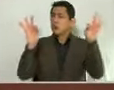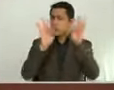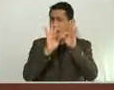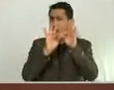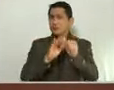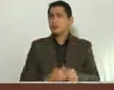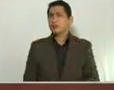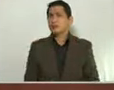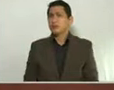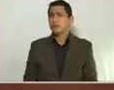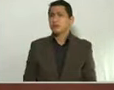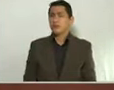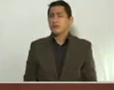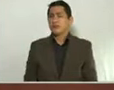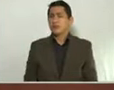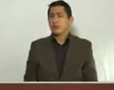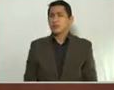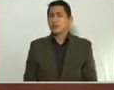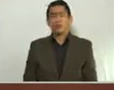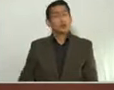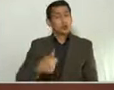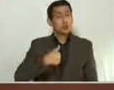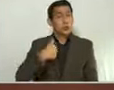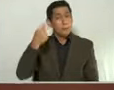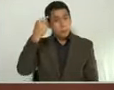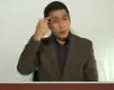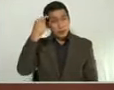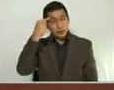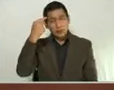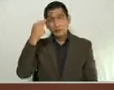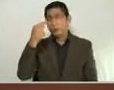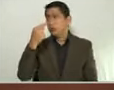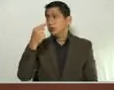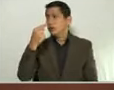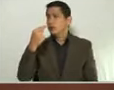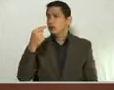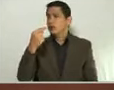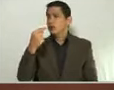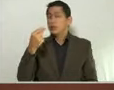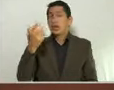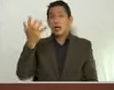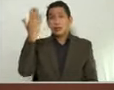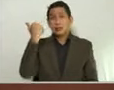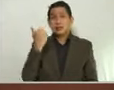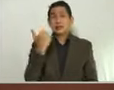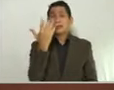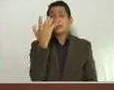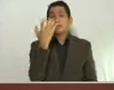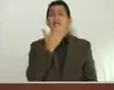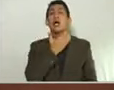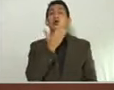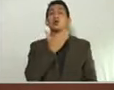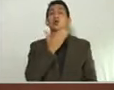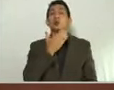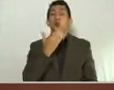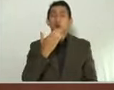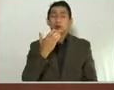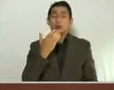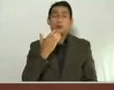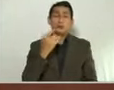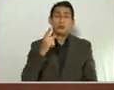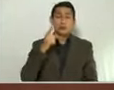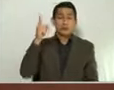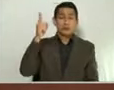combatirlo. Ha sido gravísimo en los últimos tiempos. Recuerdo, por ejemplo, el pasado 15 de agosto en el Cristo del Consuelo,